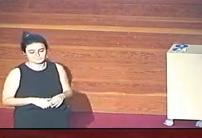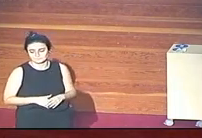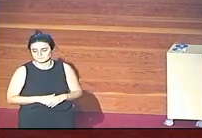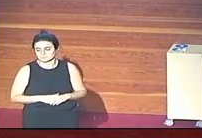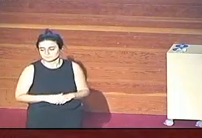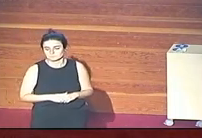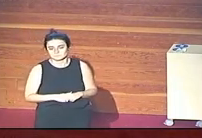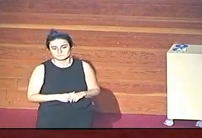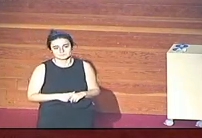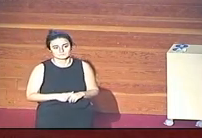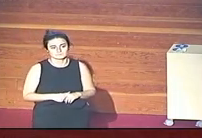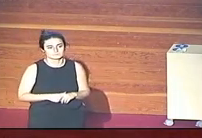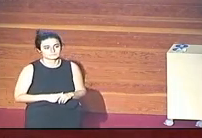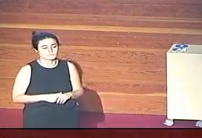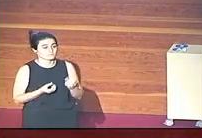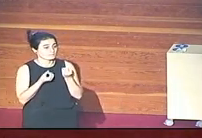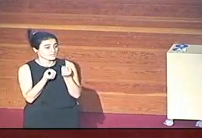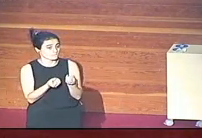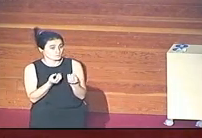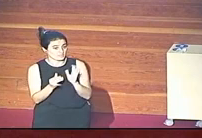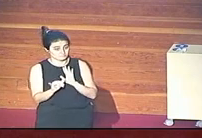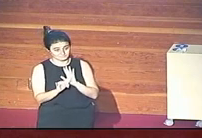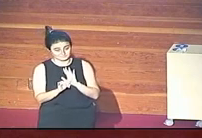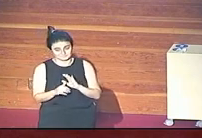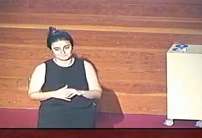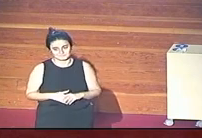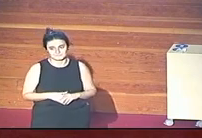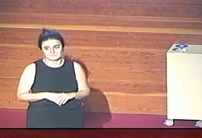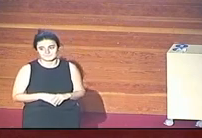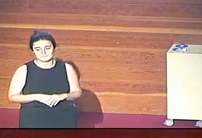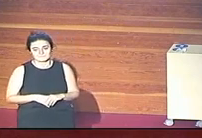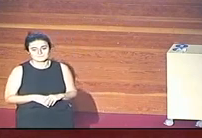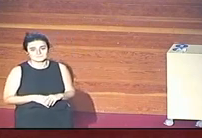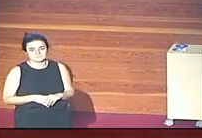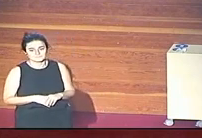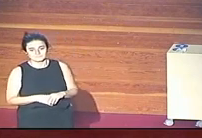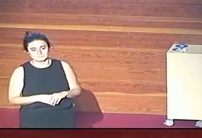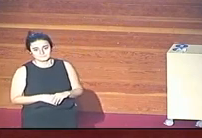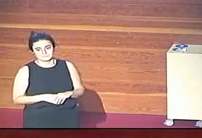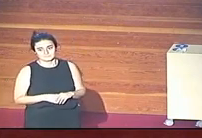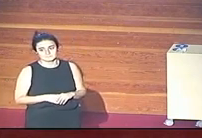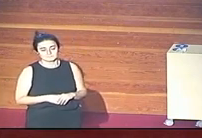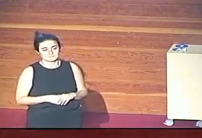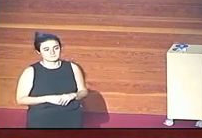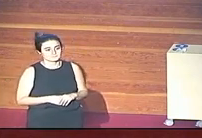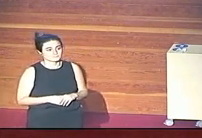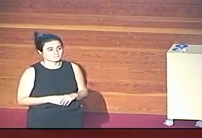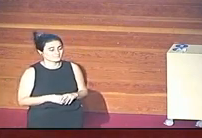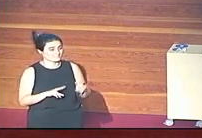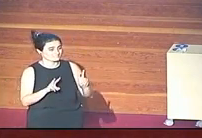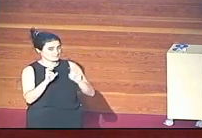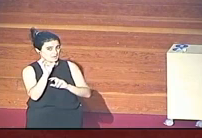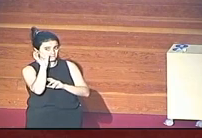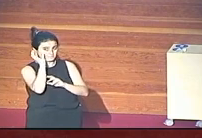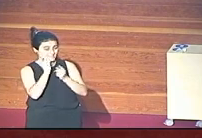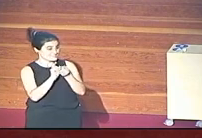la información cercana muchas veces ilustra vamos las las informaciones de cambio climático